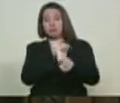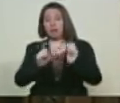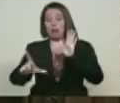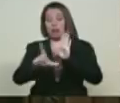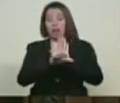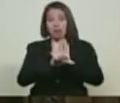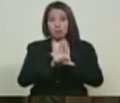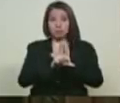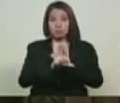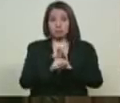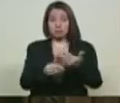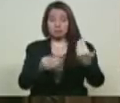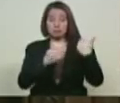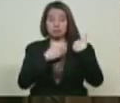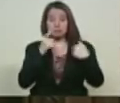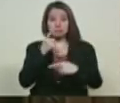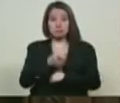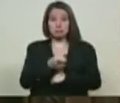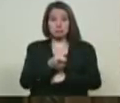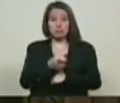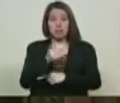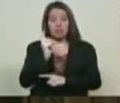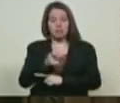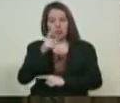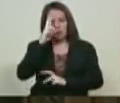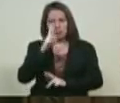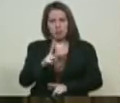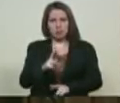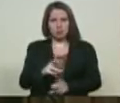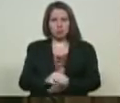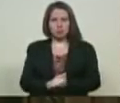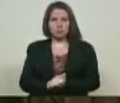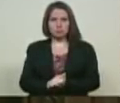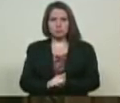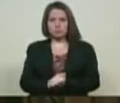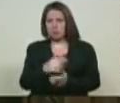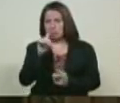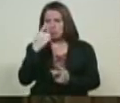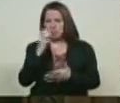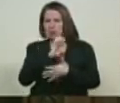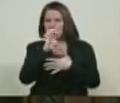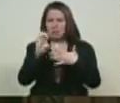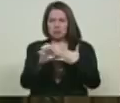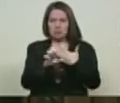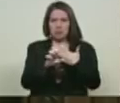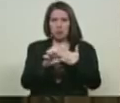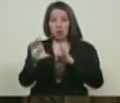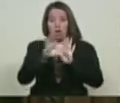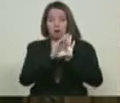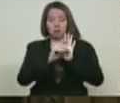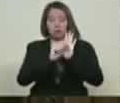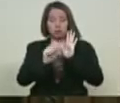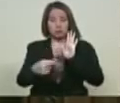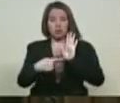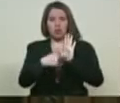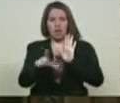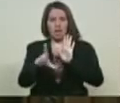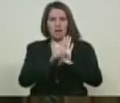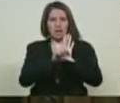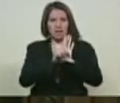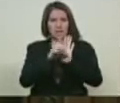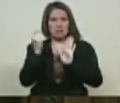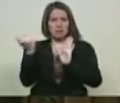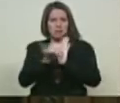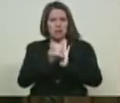hay una ley que hay que respetar, y el primer elemento de la Constitución y de la ley que marca